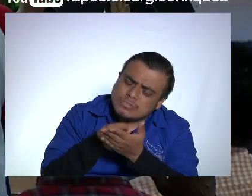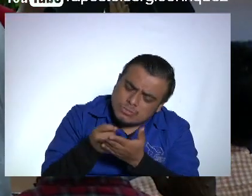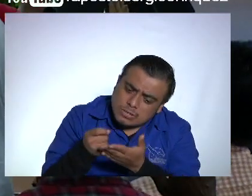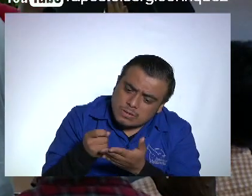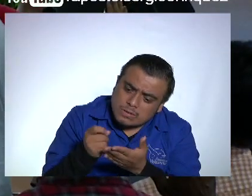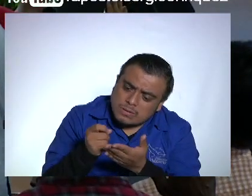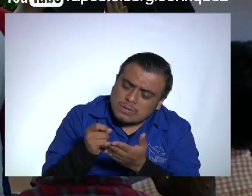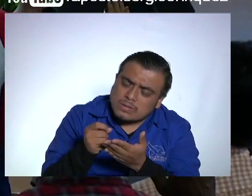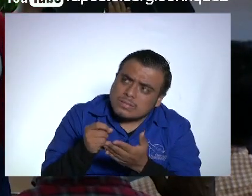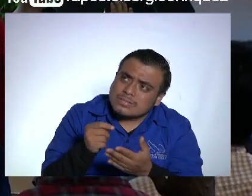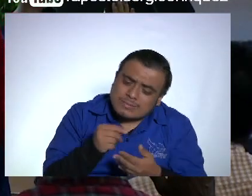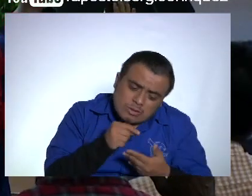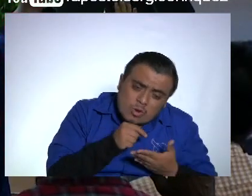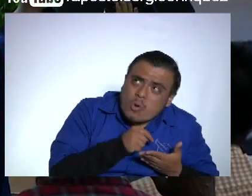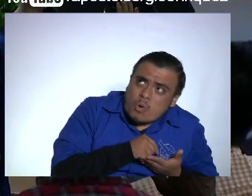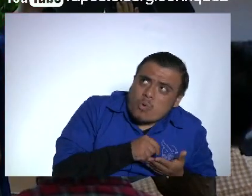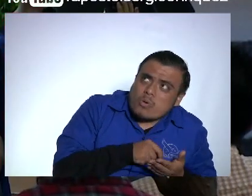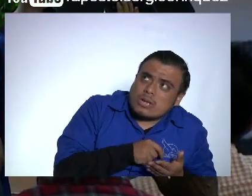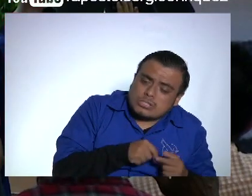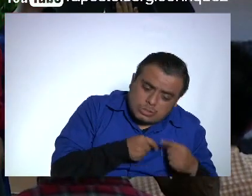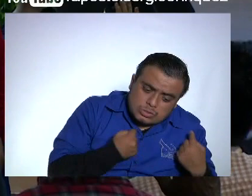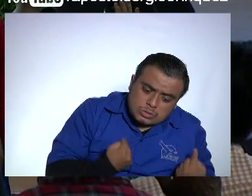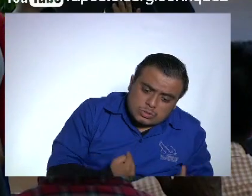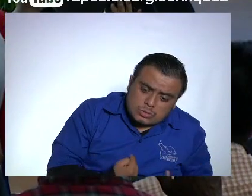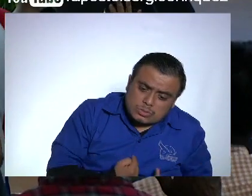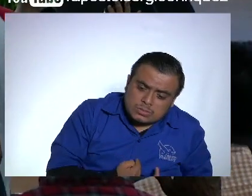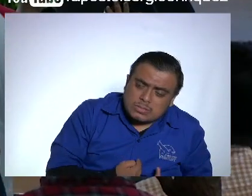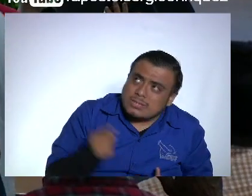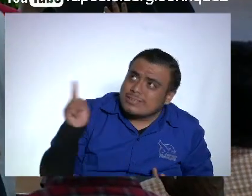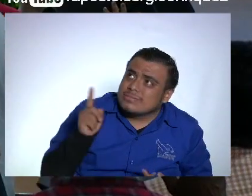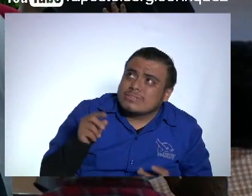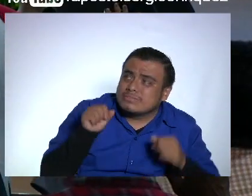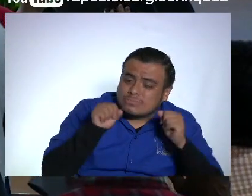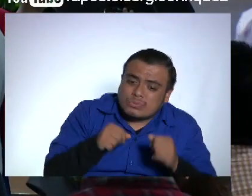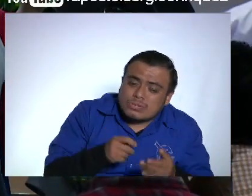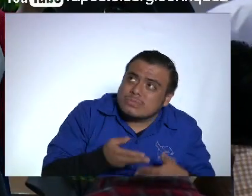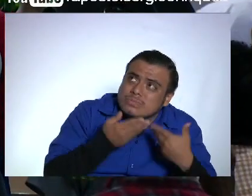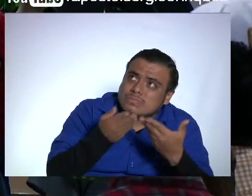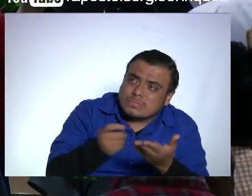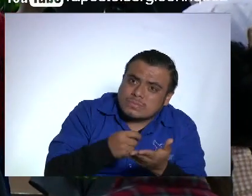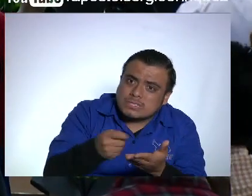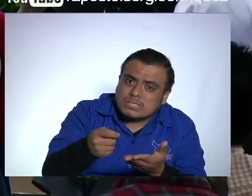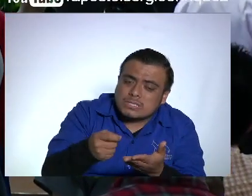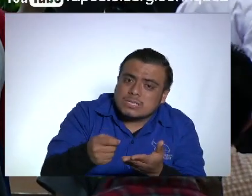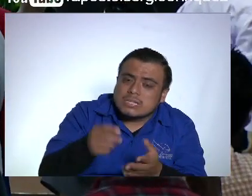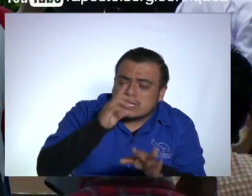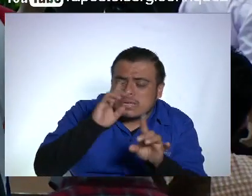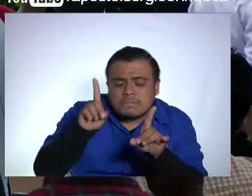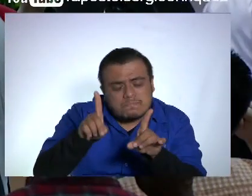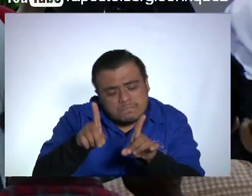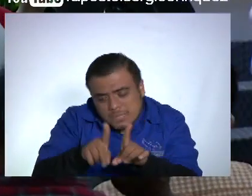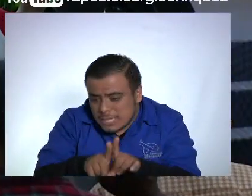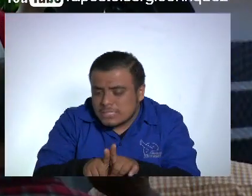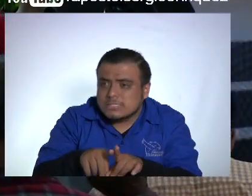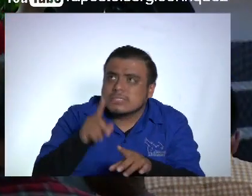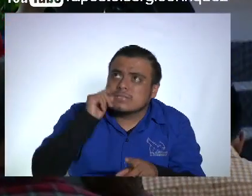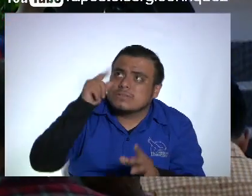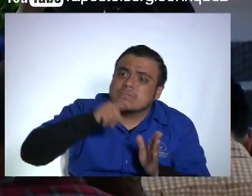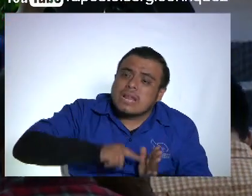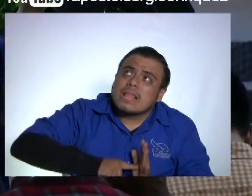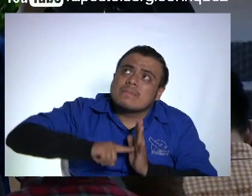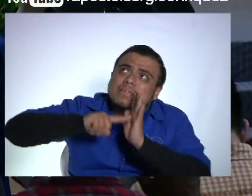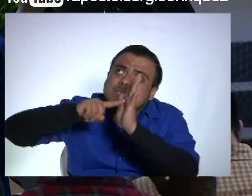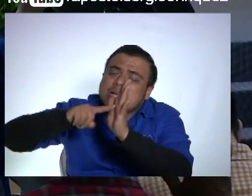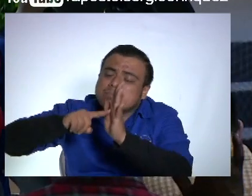están en los corazones de mis hermanos y que no fueron traídas a este lugar, también por ellas te estamos pidiendo, Señor. Y